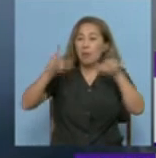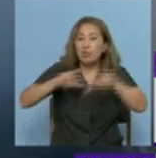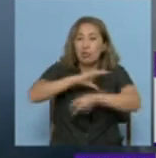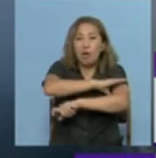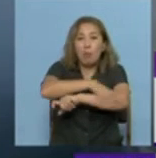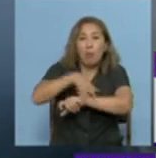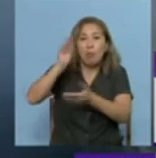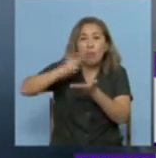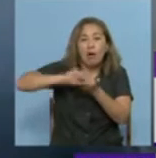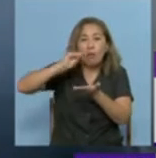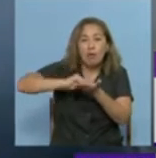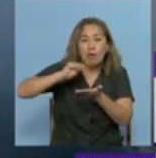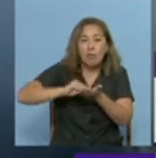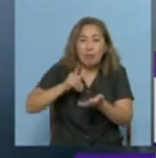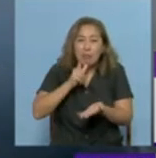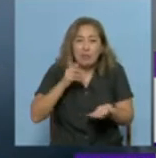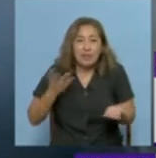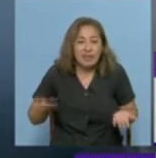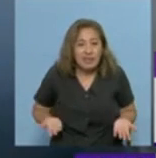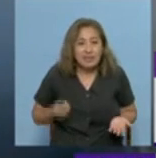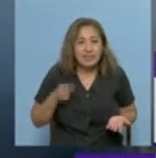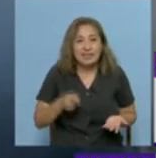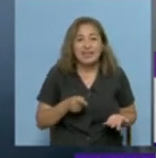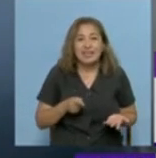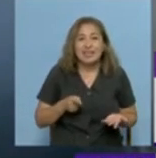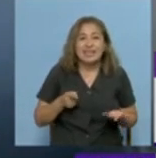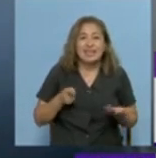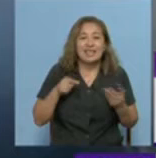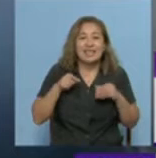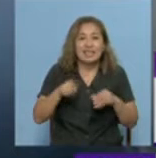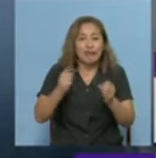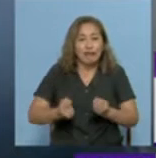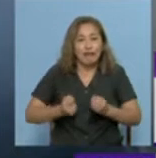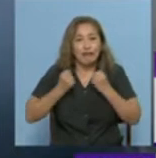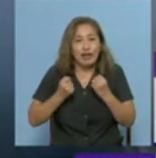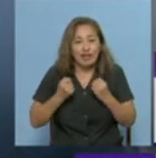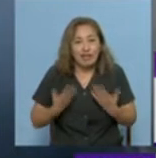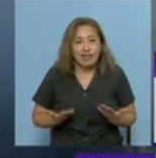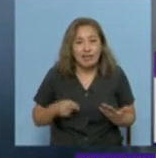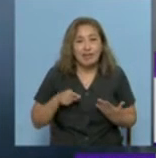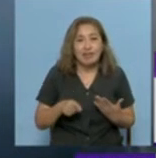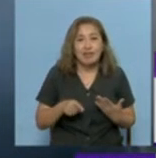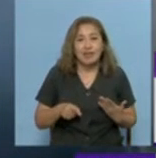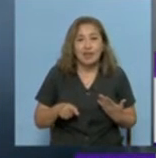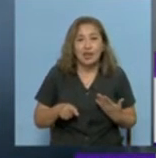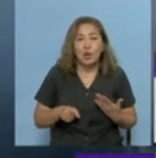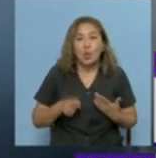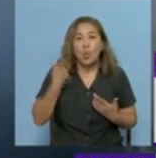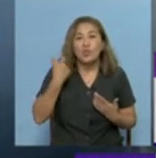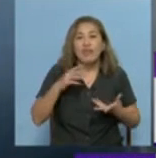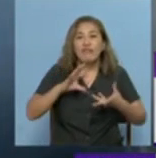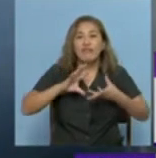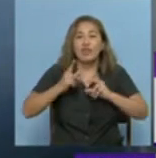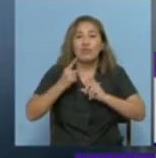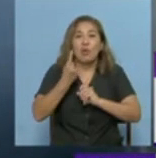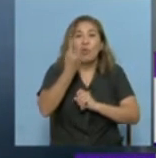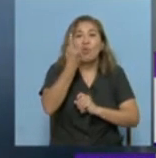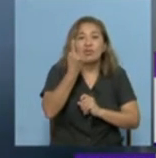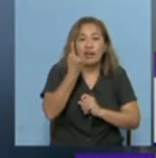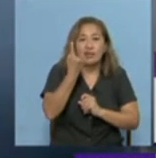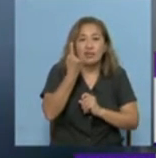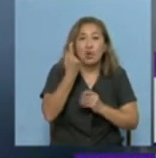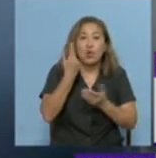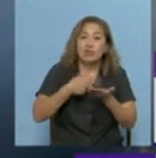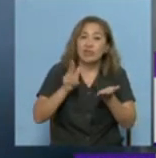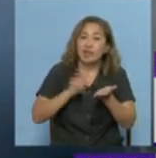país. Me parece que es un impacto tan fuerte que una medida por sí sola, que